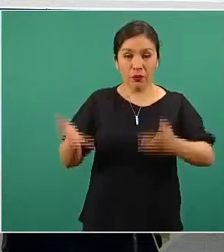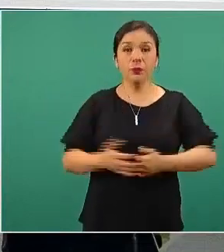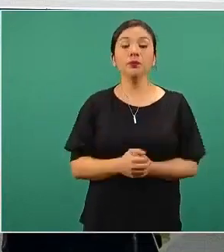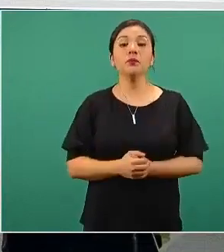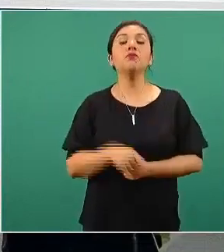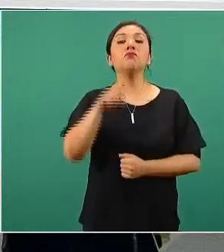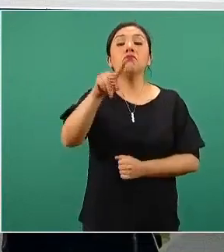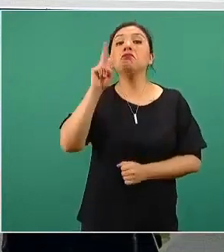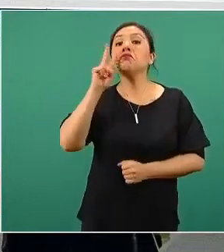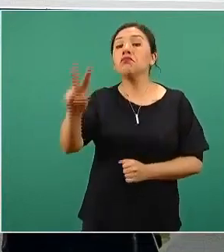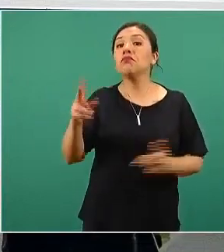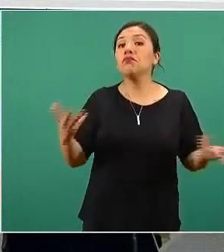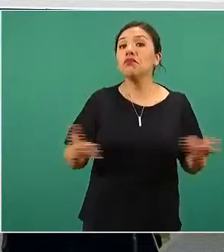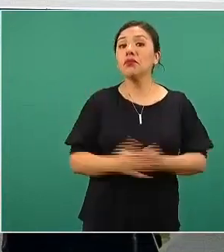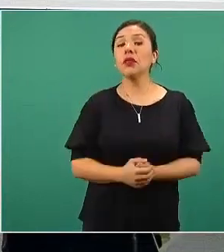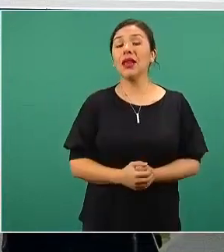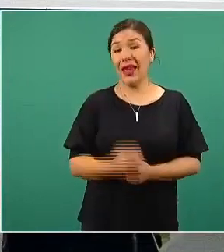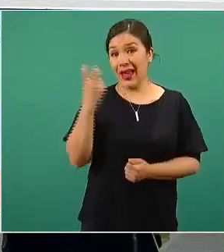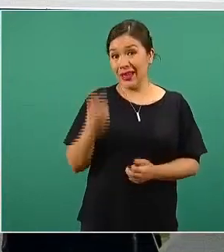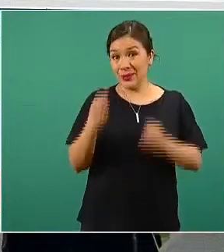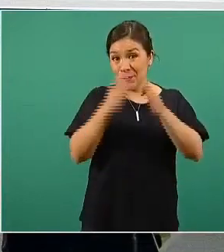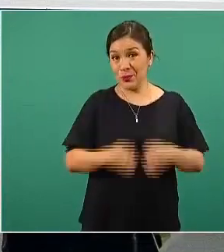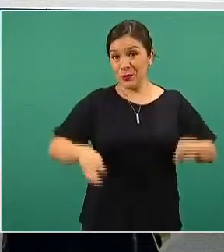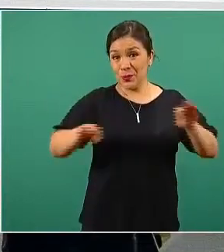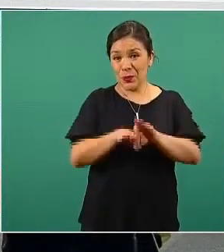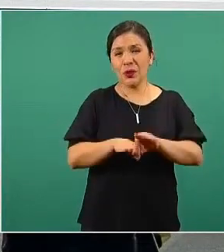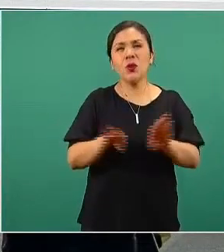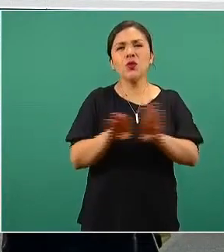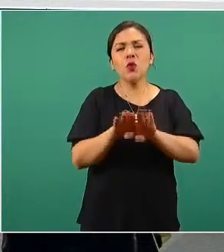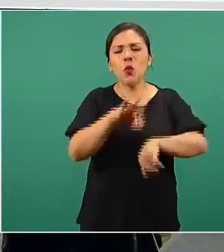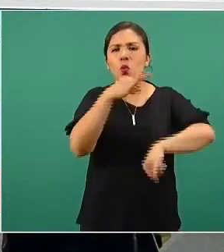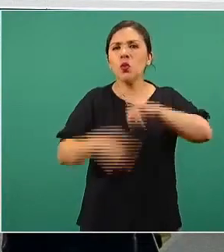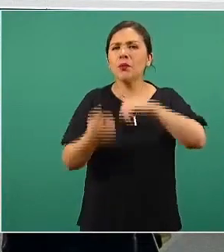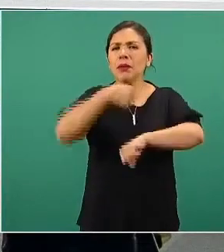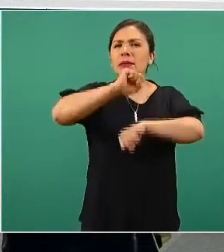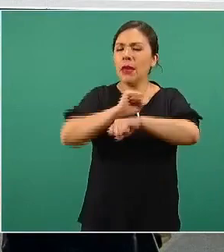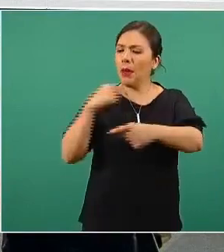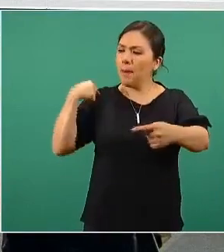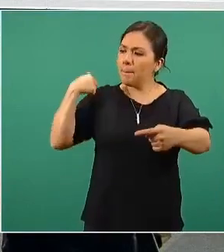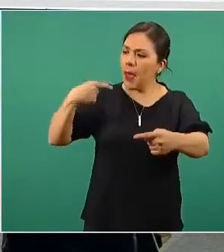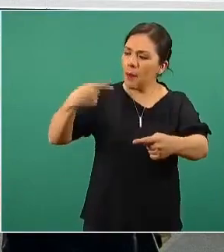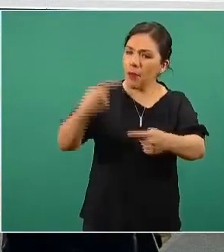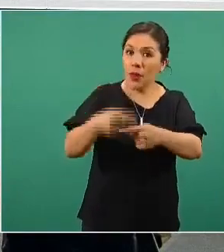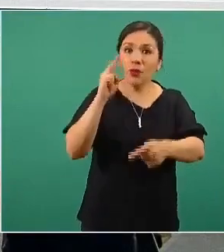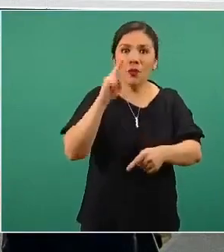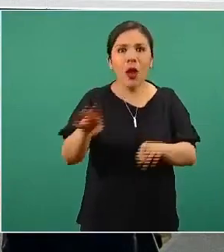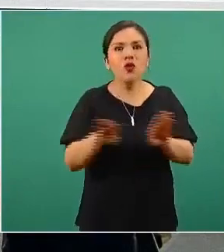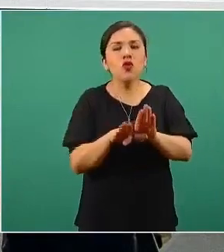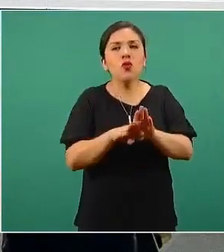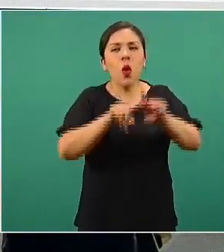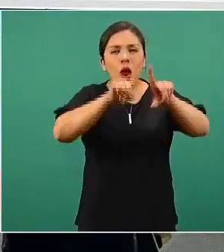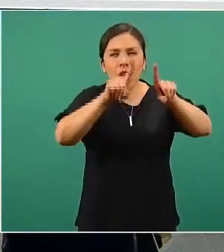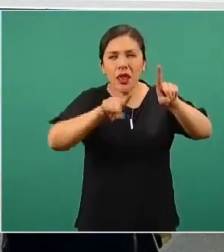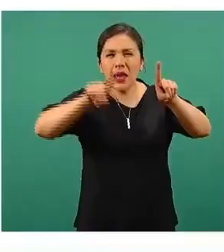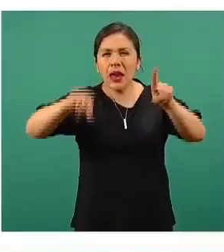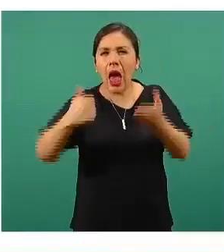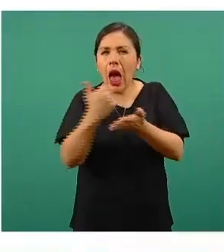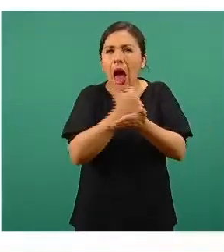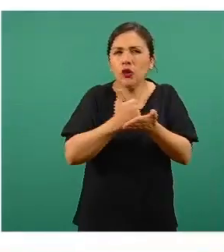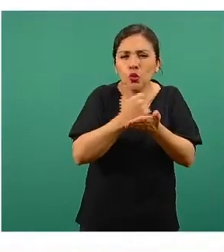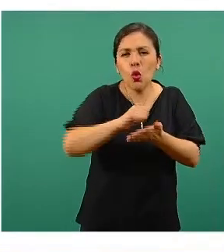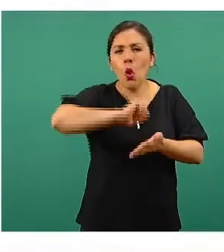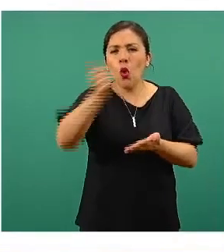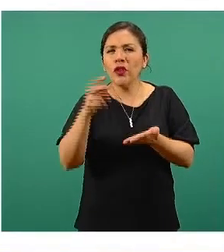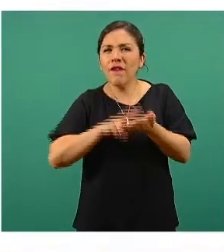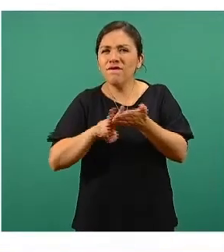Y veamos cómo aquí es importante, en las últimas semanas, ustedes vean cómo la línea, tanto la línea en color azul como la